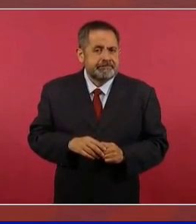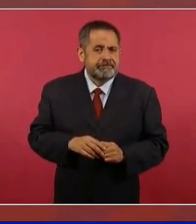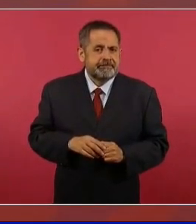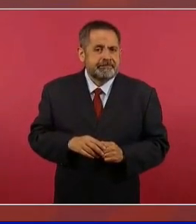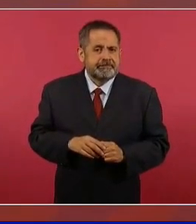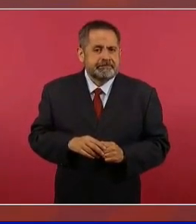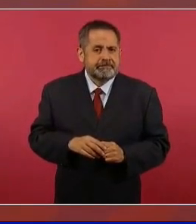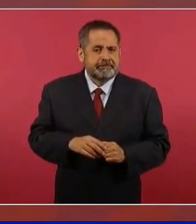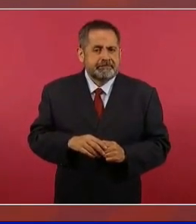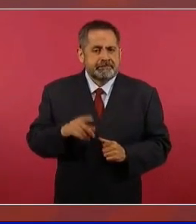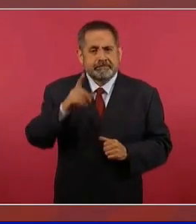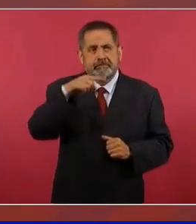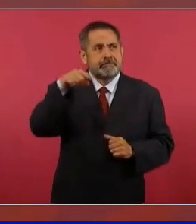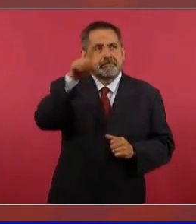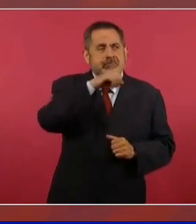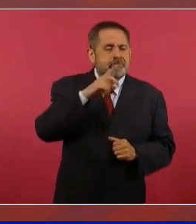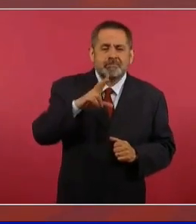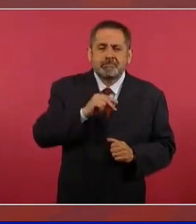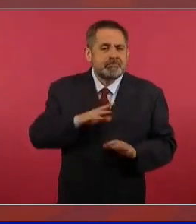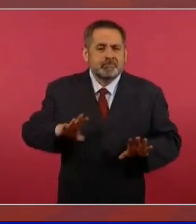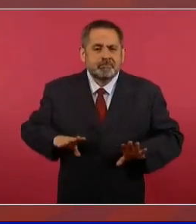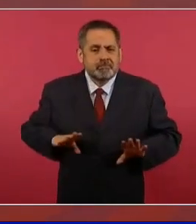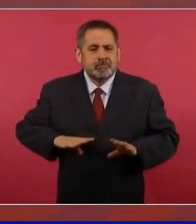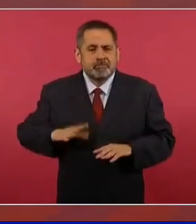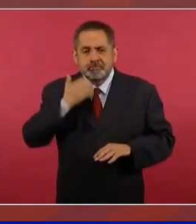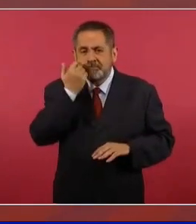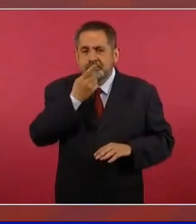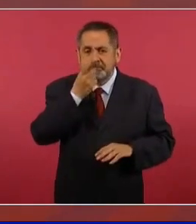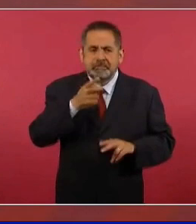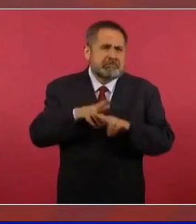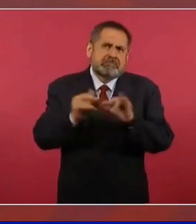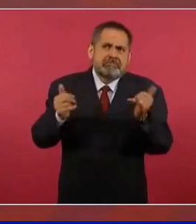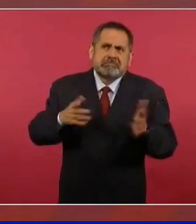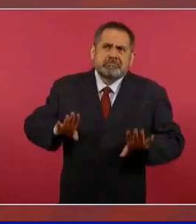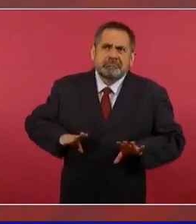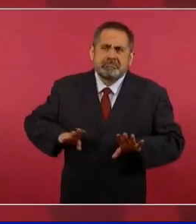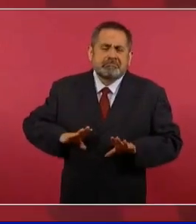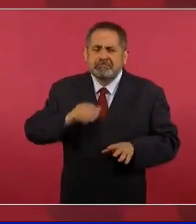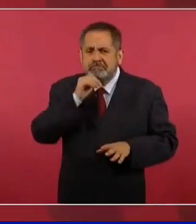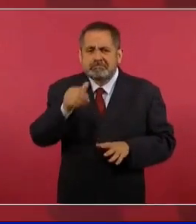a ellos no les conviene ni a nadie,